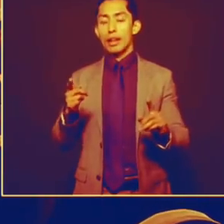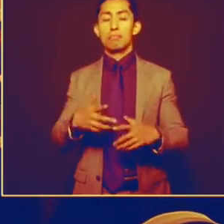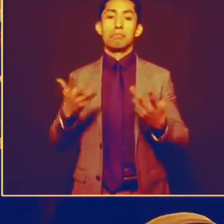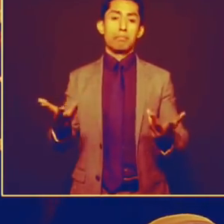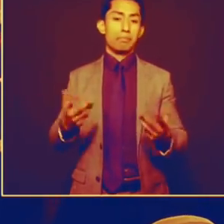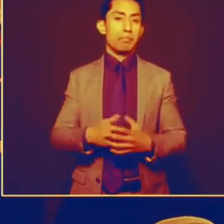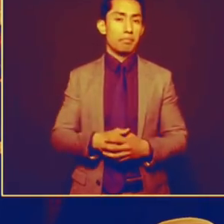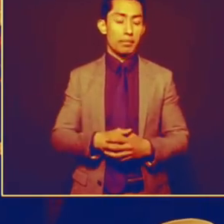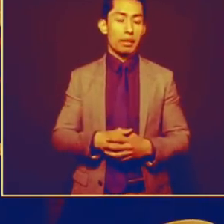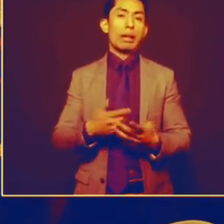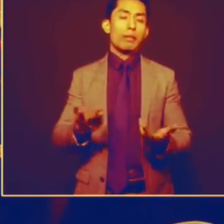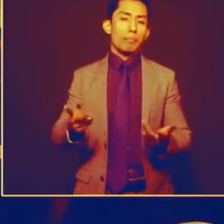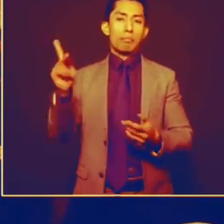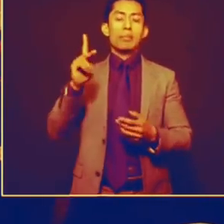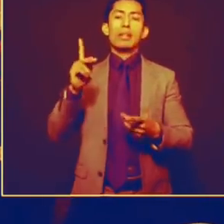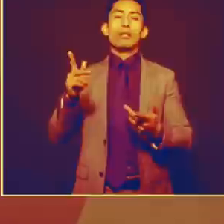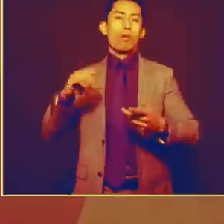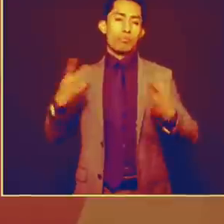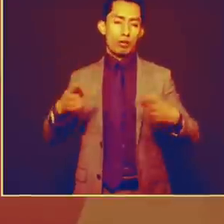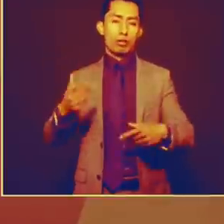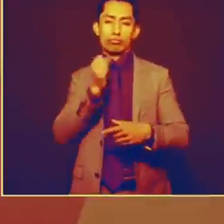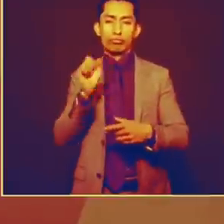si se trata de un periodista de la mafia de Podemos.